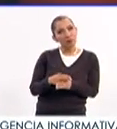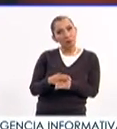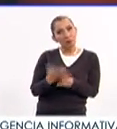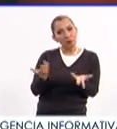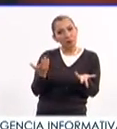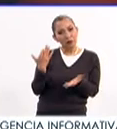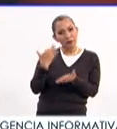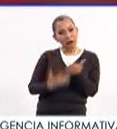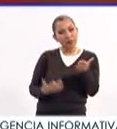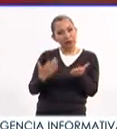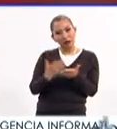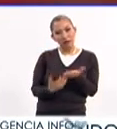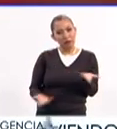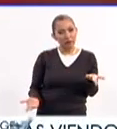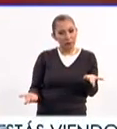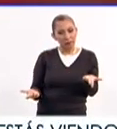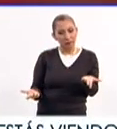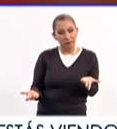faltante.